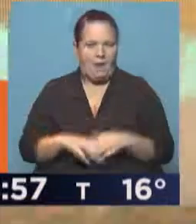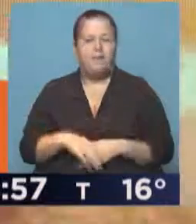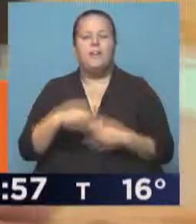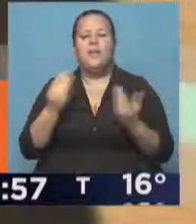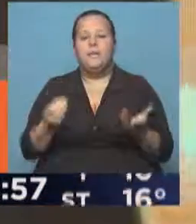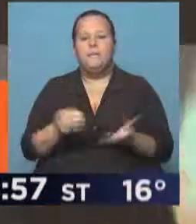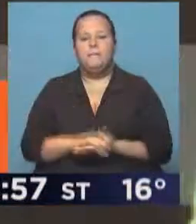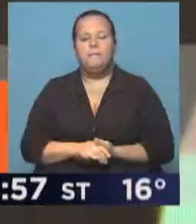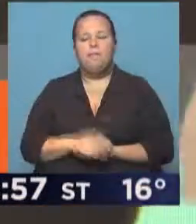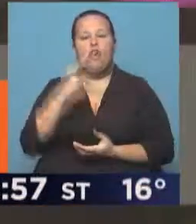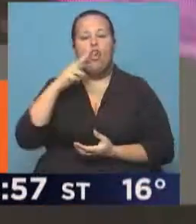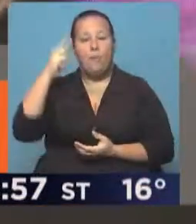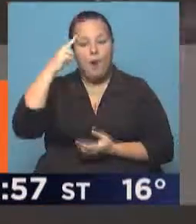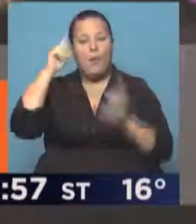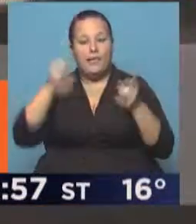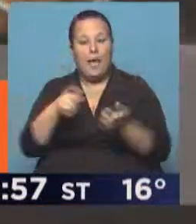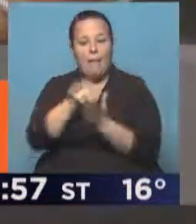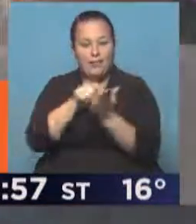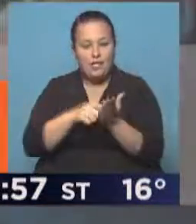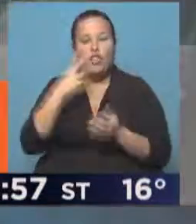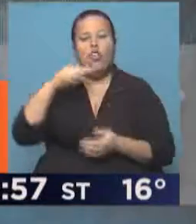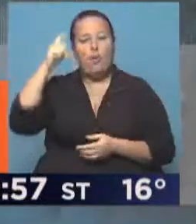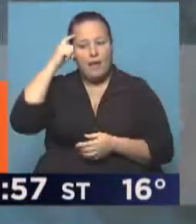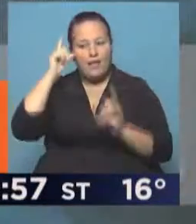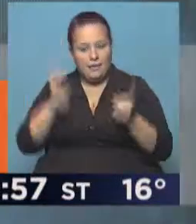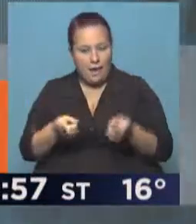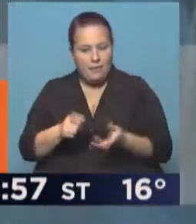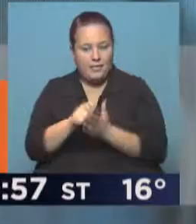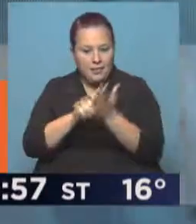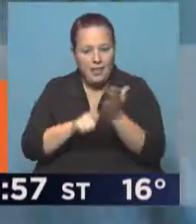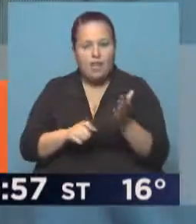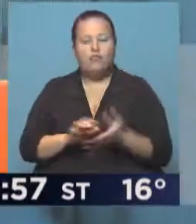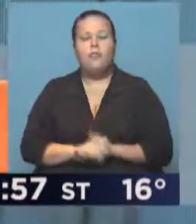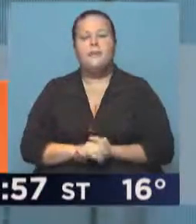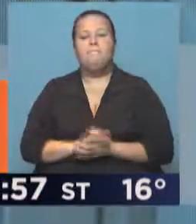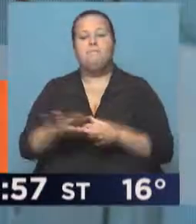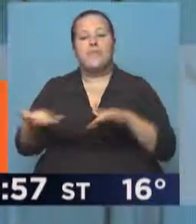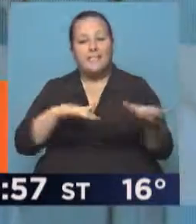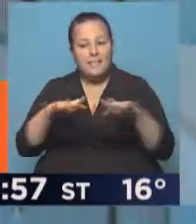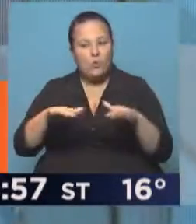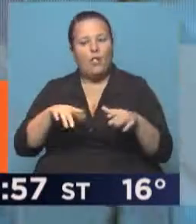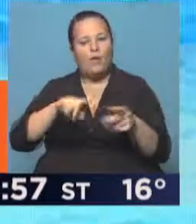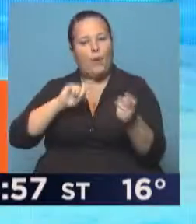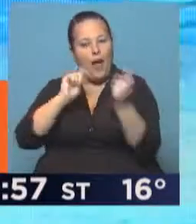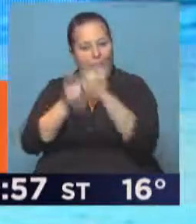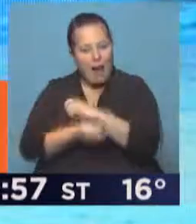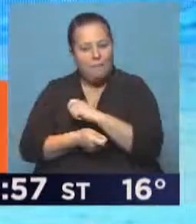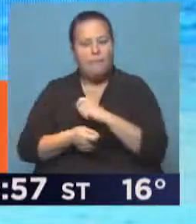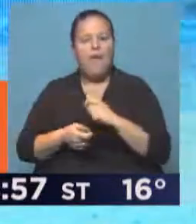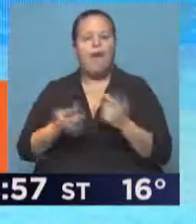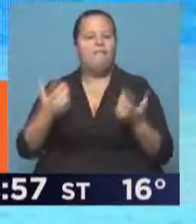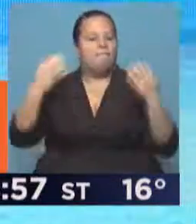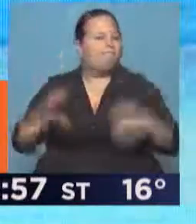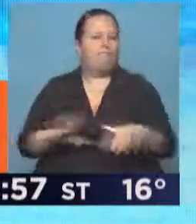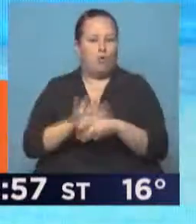el 2009 también un censo del 2010 no se hizo entonces la situación va cambiando en el bueno no la tenemos